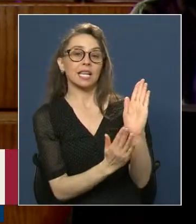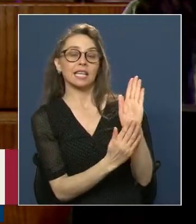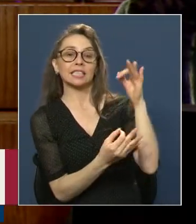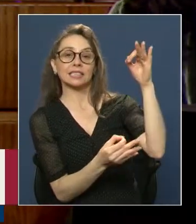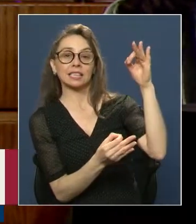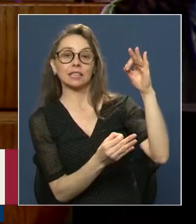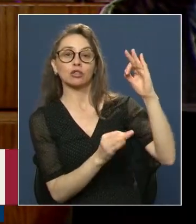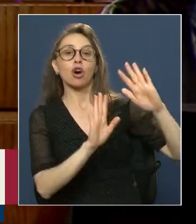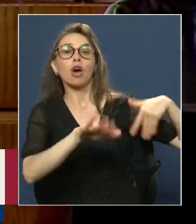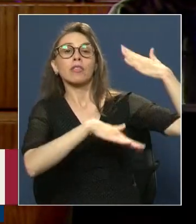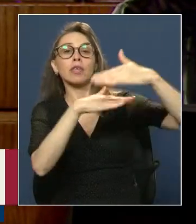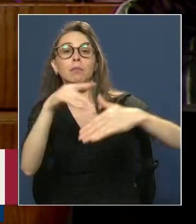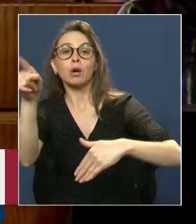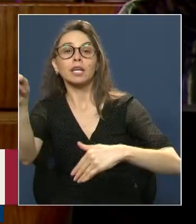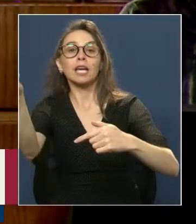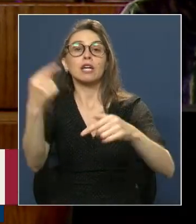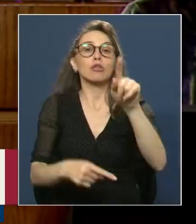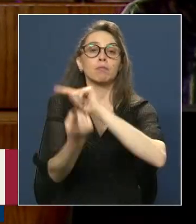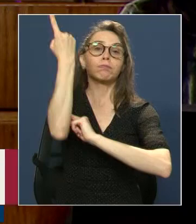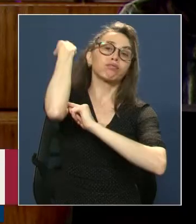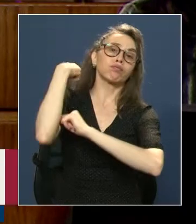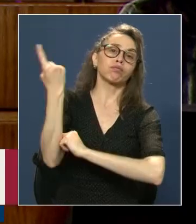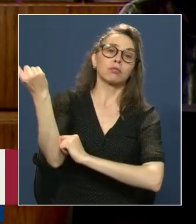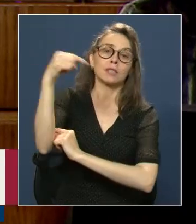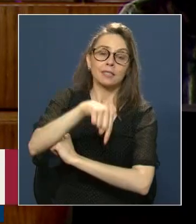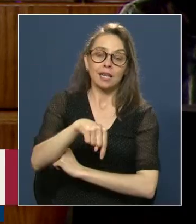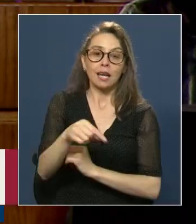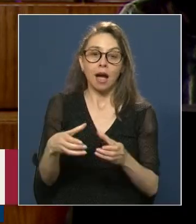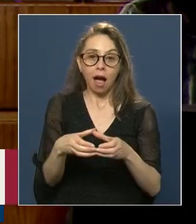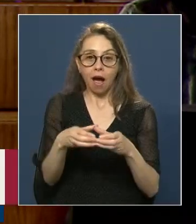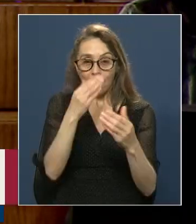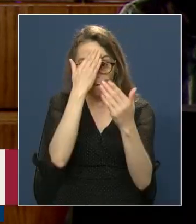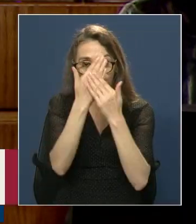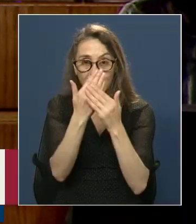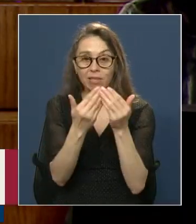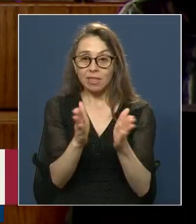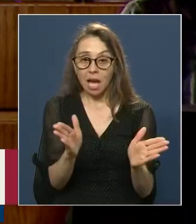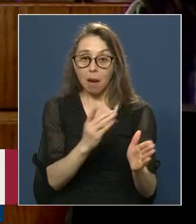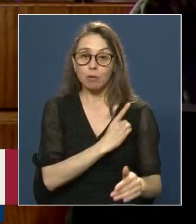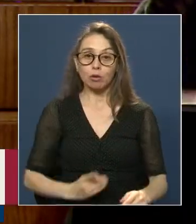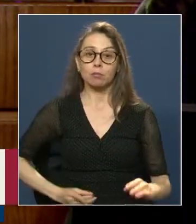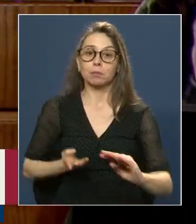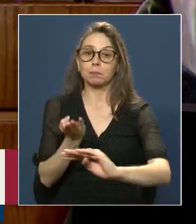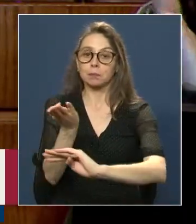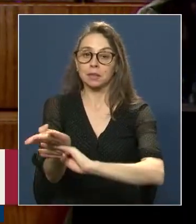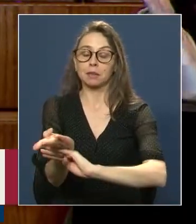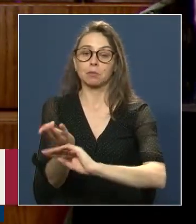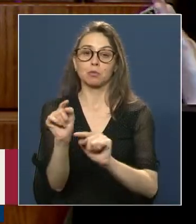mucho después de que ellos llegaran. Por lo tanto, desde el Frente Amplio hacemos esa solicitud explícita.